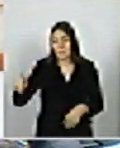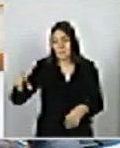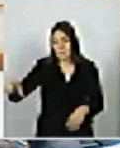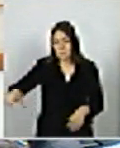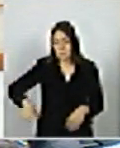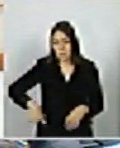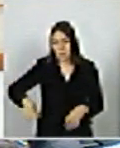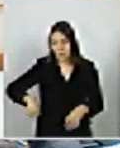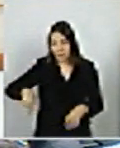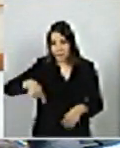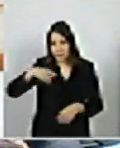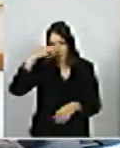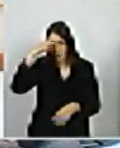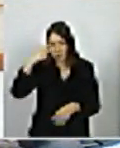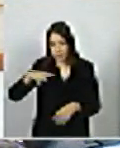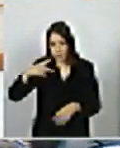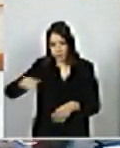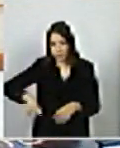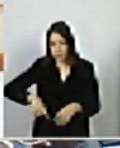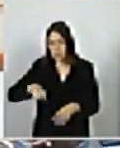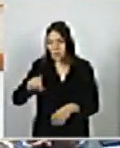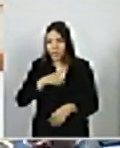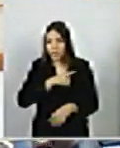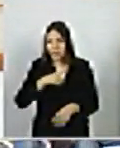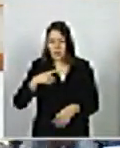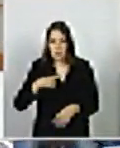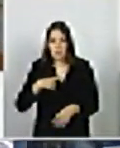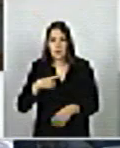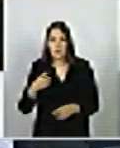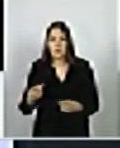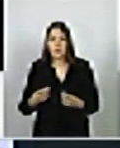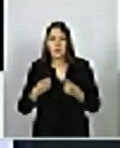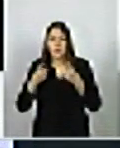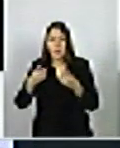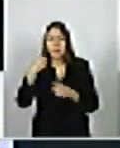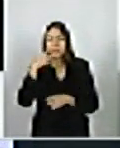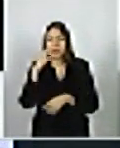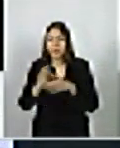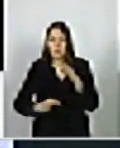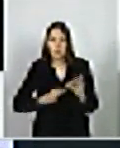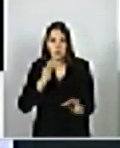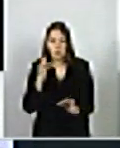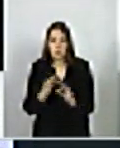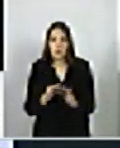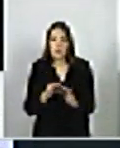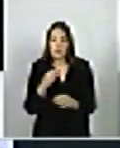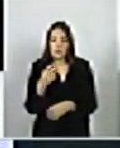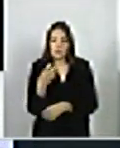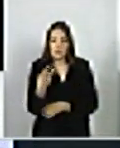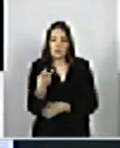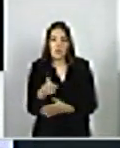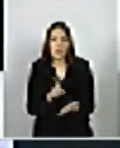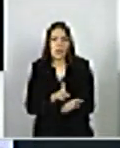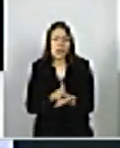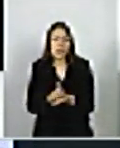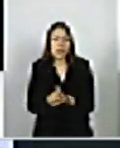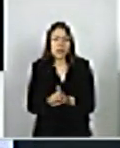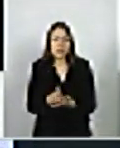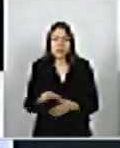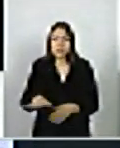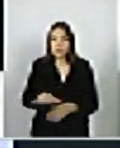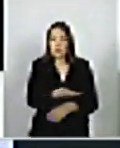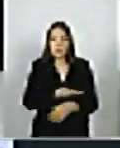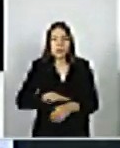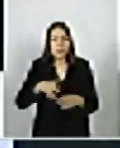a proporcionar, a hacer posible el cumplimiento de ese derecho humano